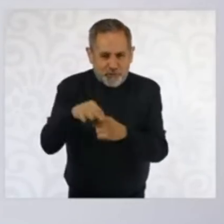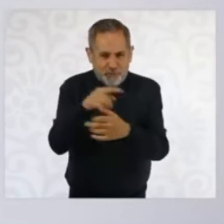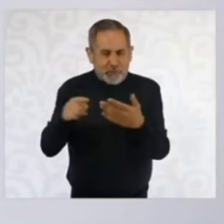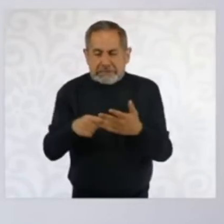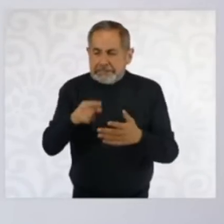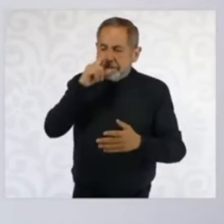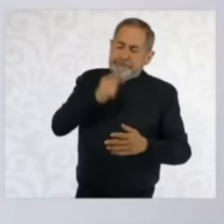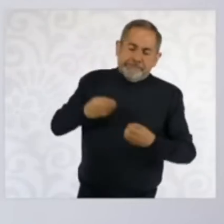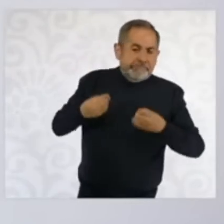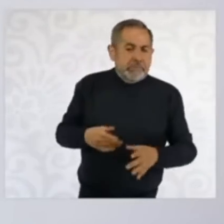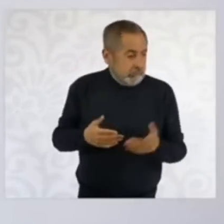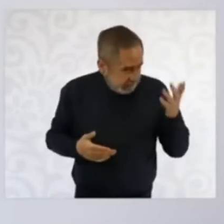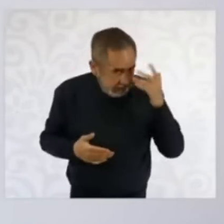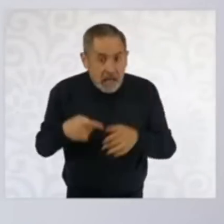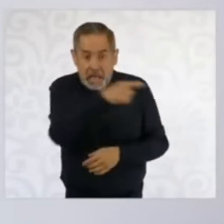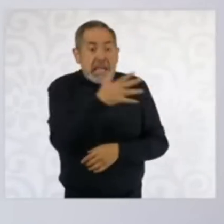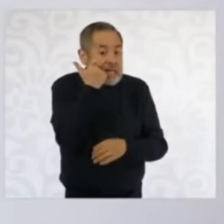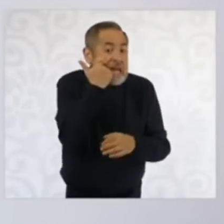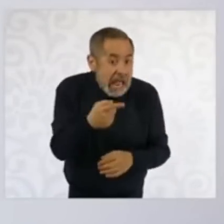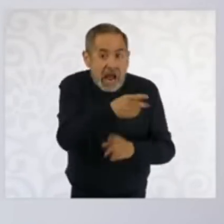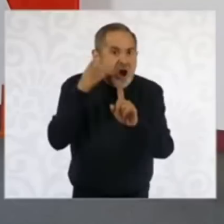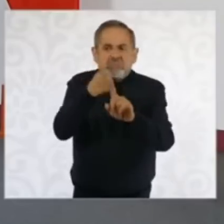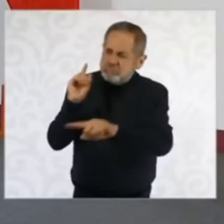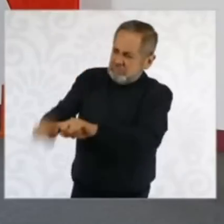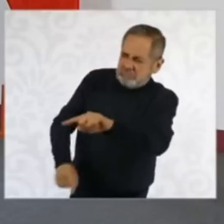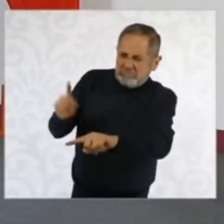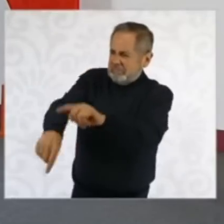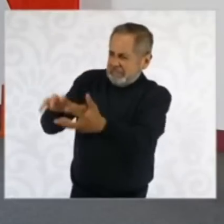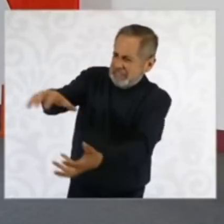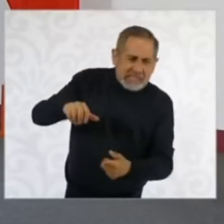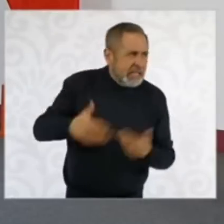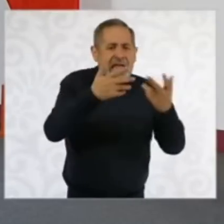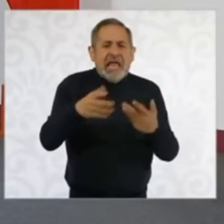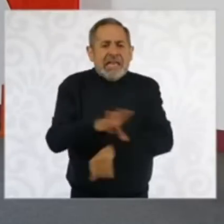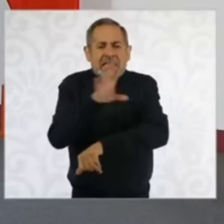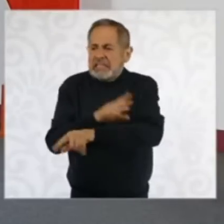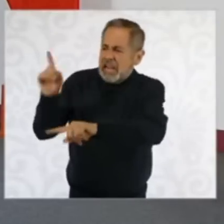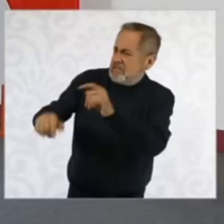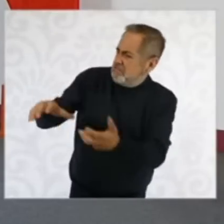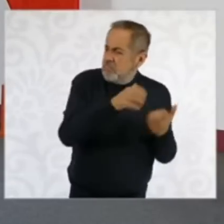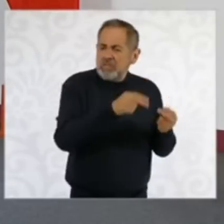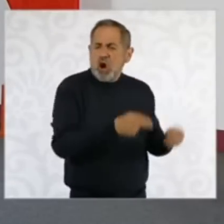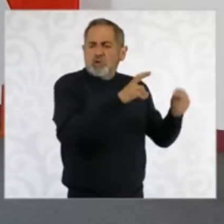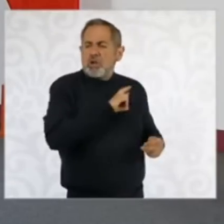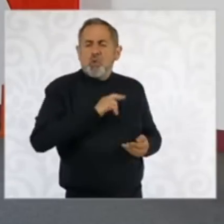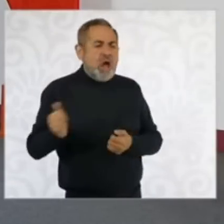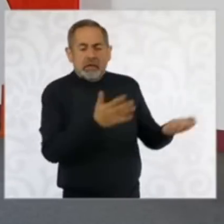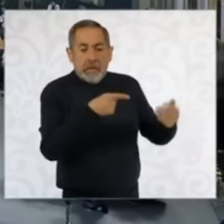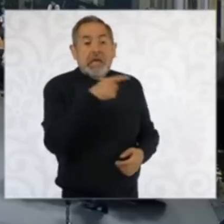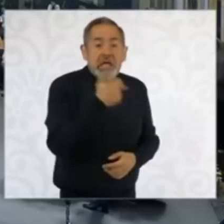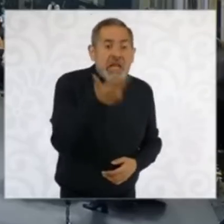año. Pero su objetivo era privatizar la industria eléctrica. Entonces, bueno,